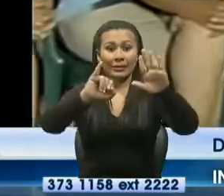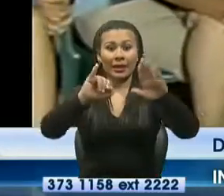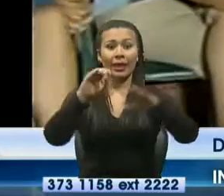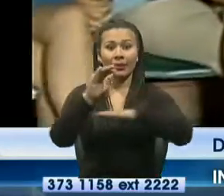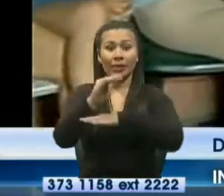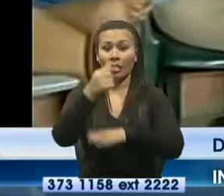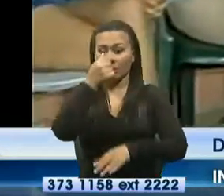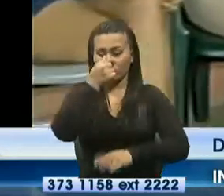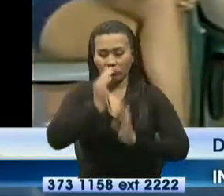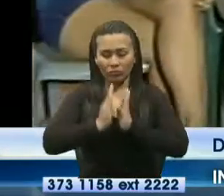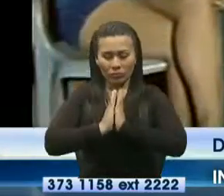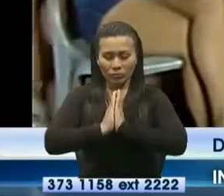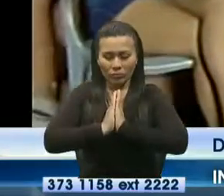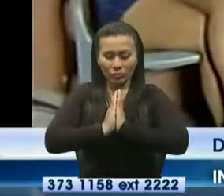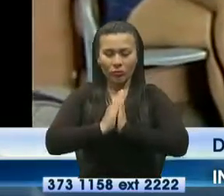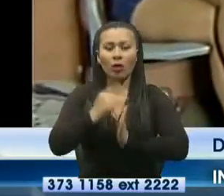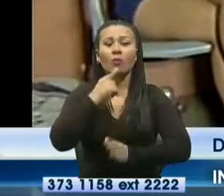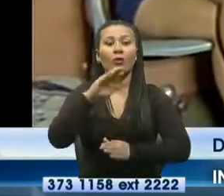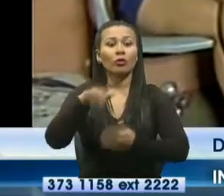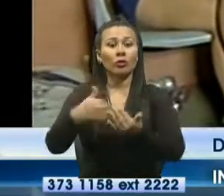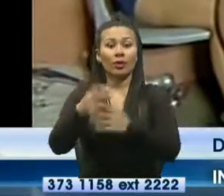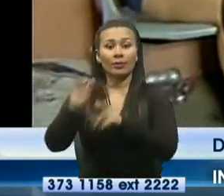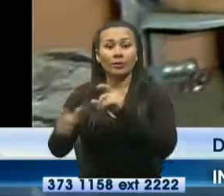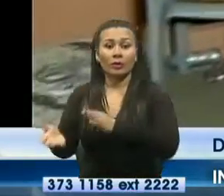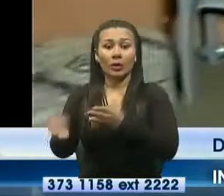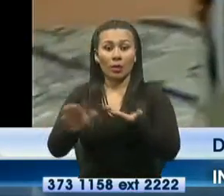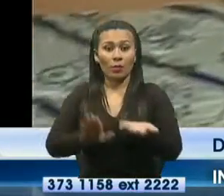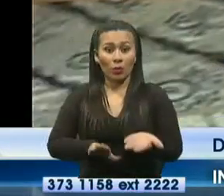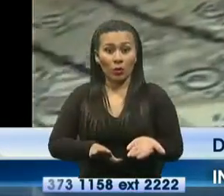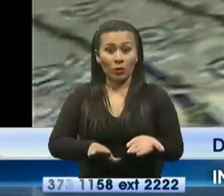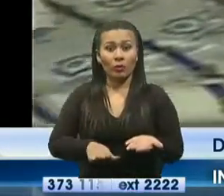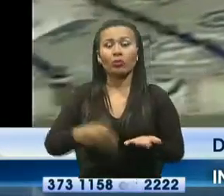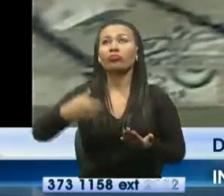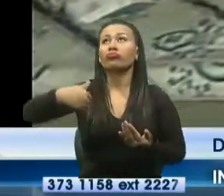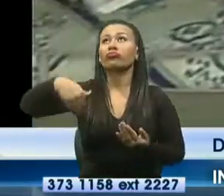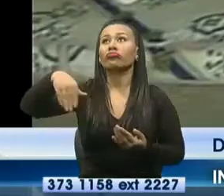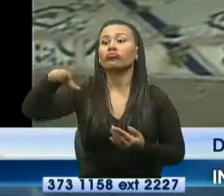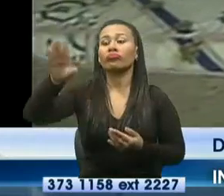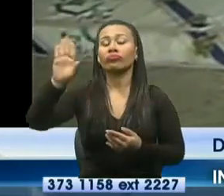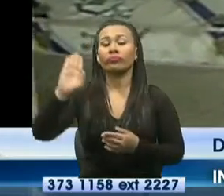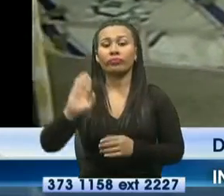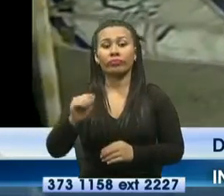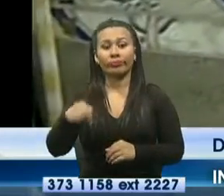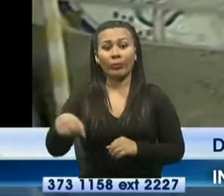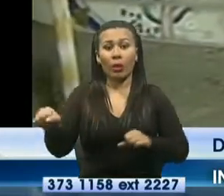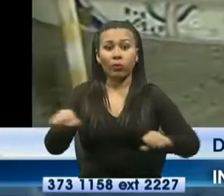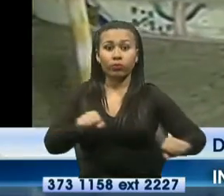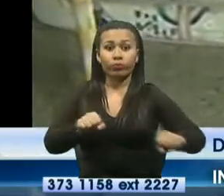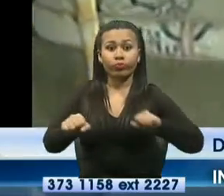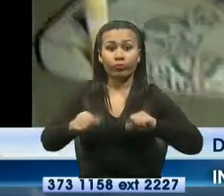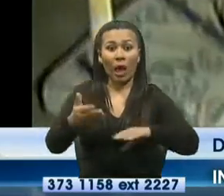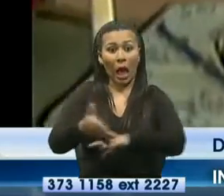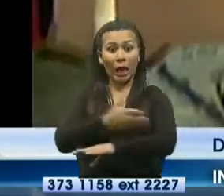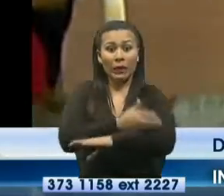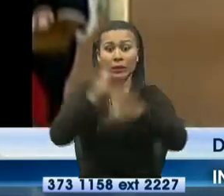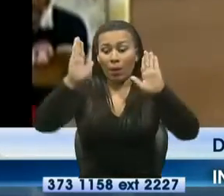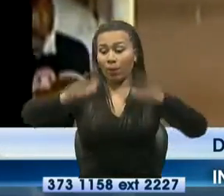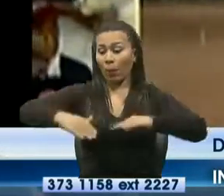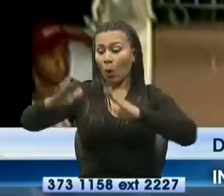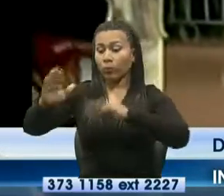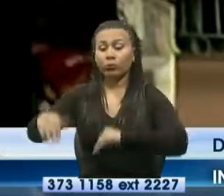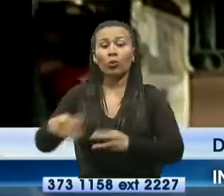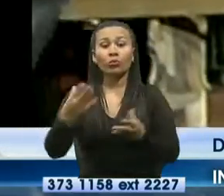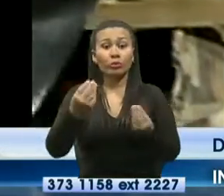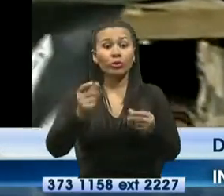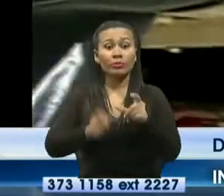rezo por todas las benditas ánimas del purgatorio que han partido en este suceso que los ha acontecido de